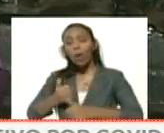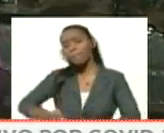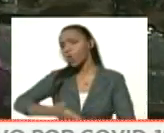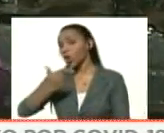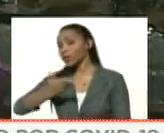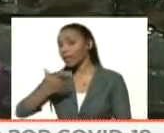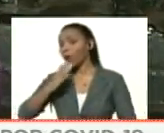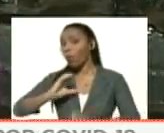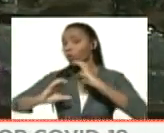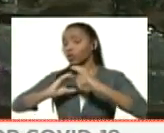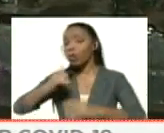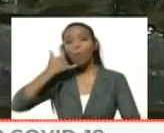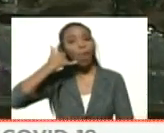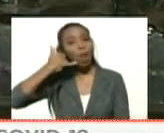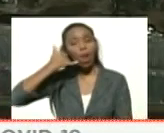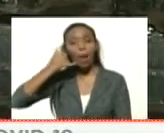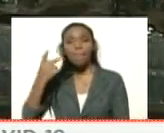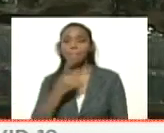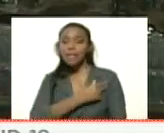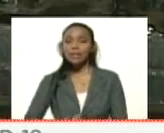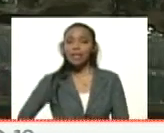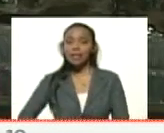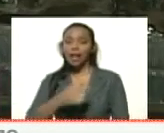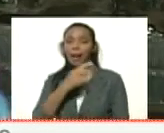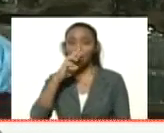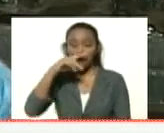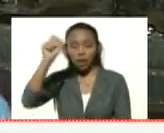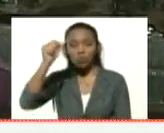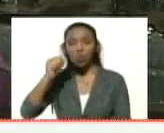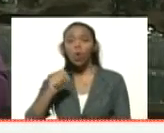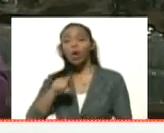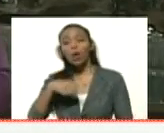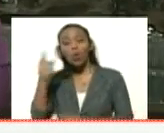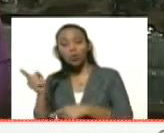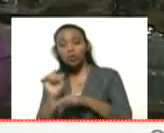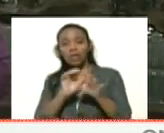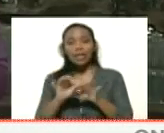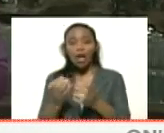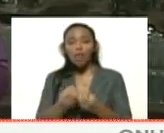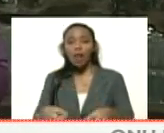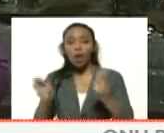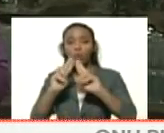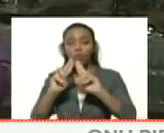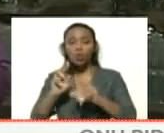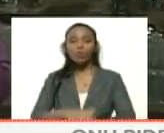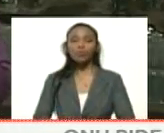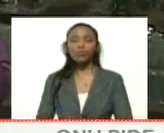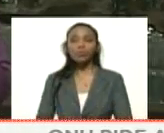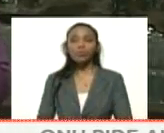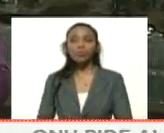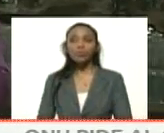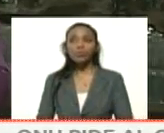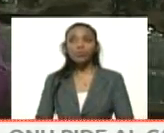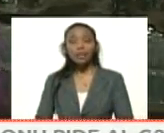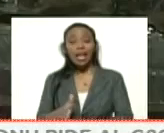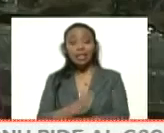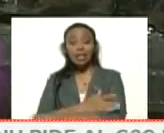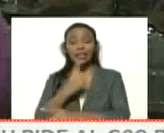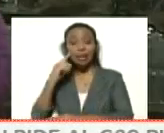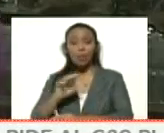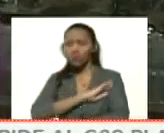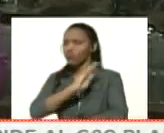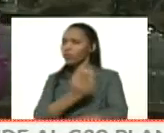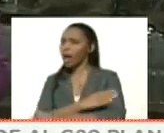importante comunicación telefónica entre el presidente de la República, Nicolás Maduro, y el secretario general de la Organización de Naciones Unidas, Antonio Guterres, para